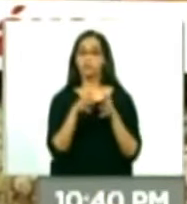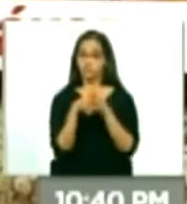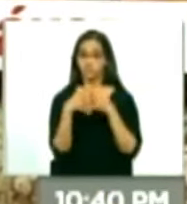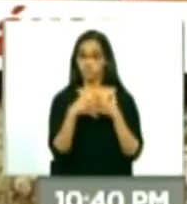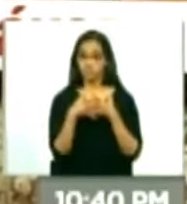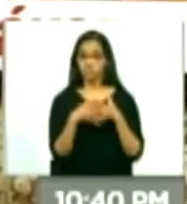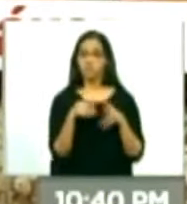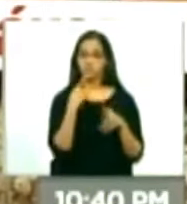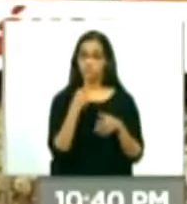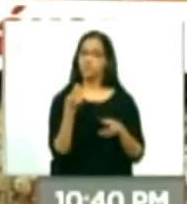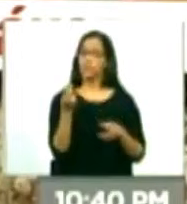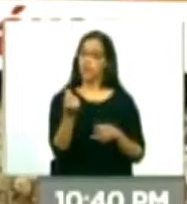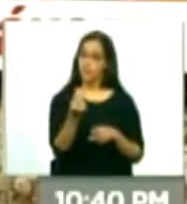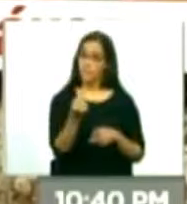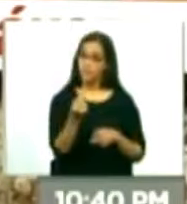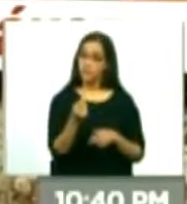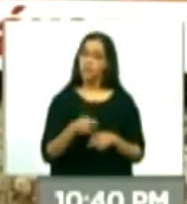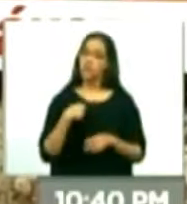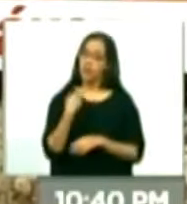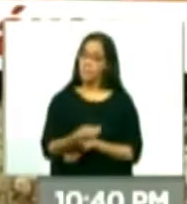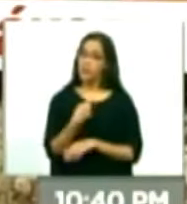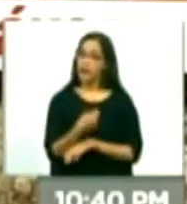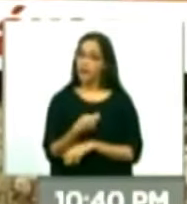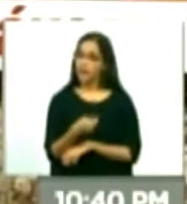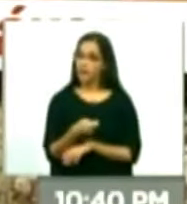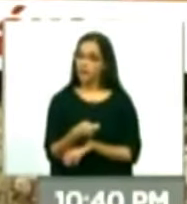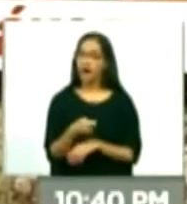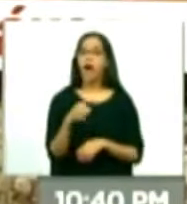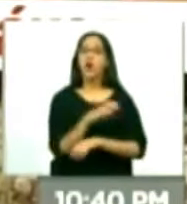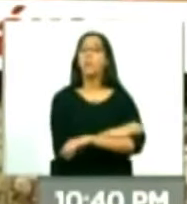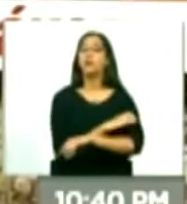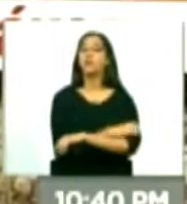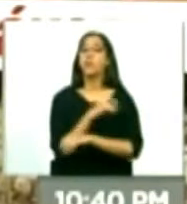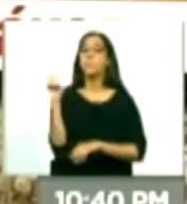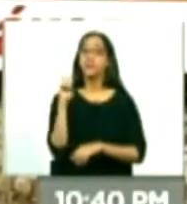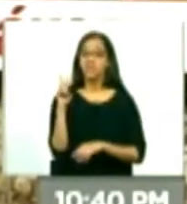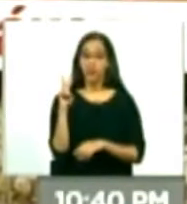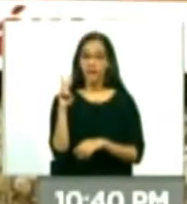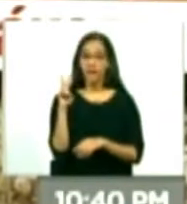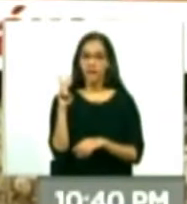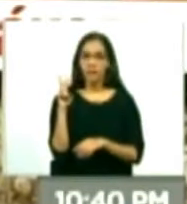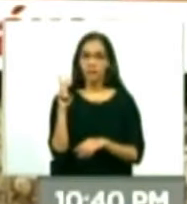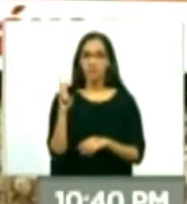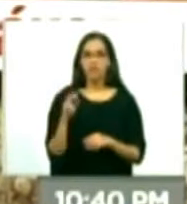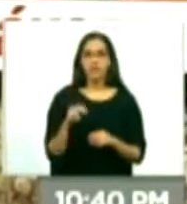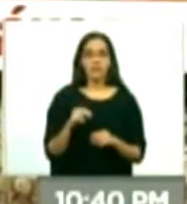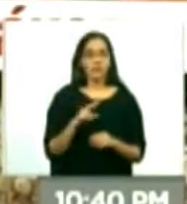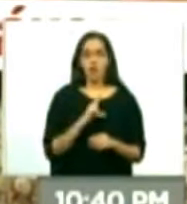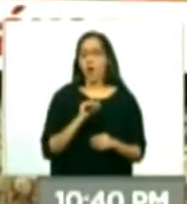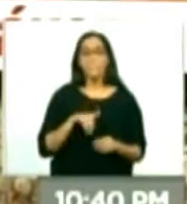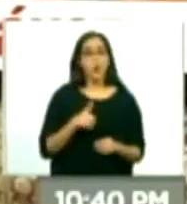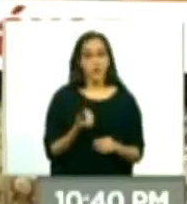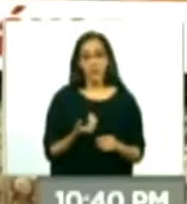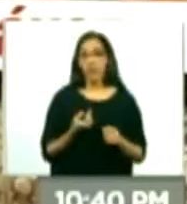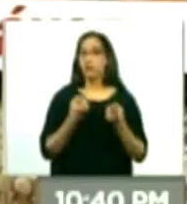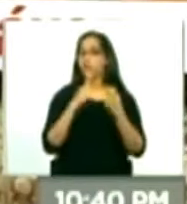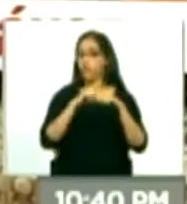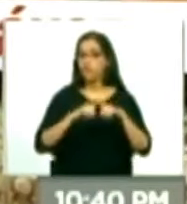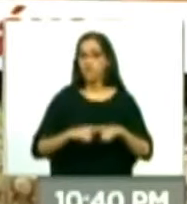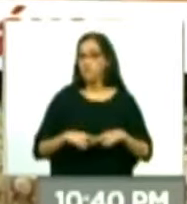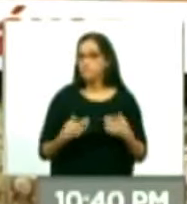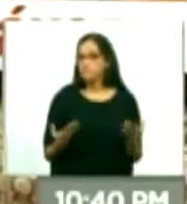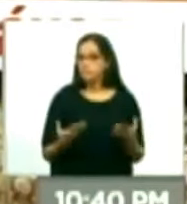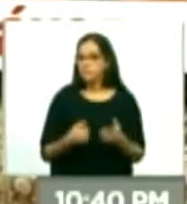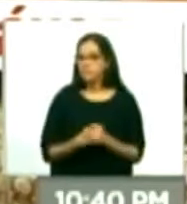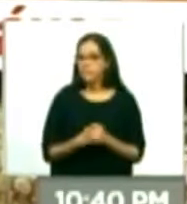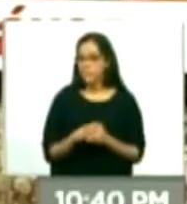la plata que ellos le pagan a la oposición venezolana no han podido rendírsela en estos días. Ellos dicen